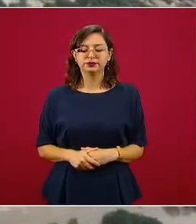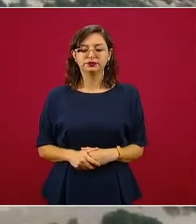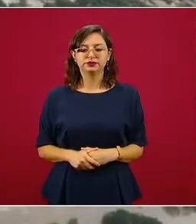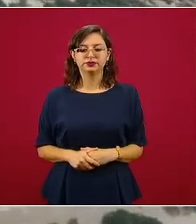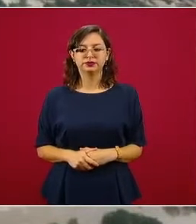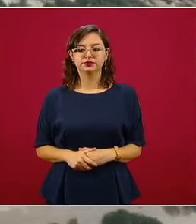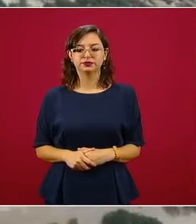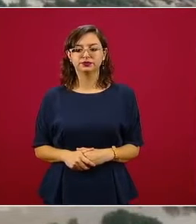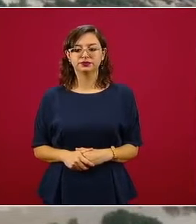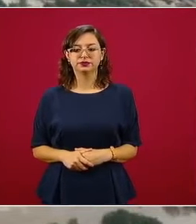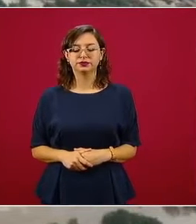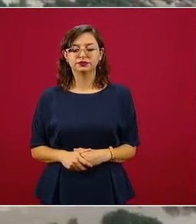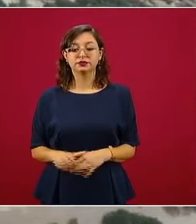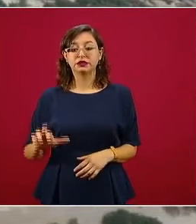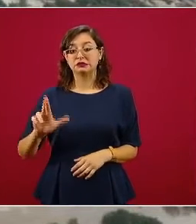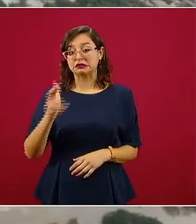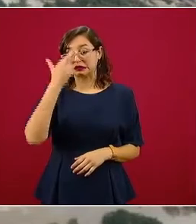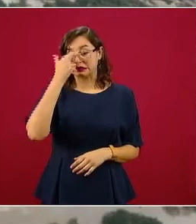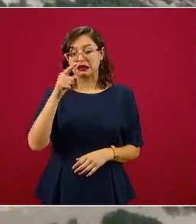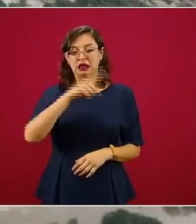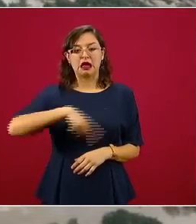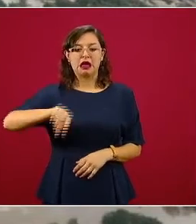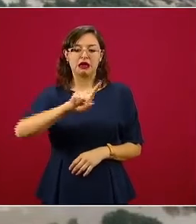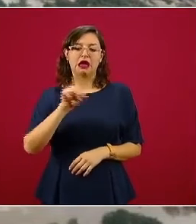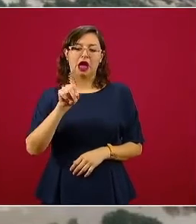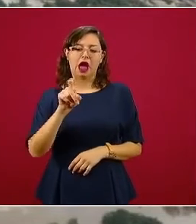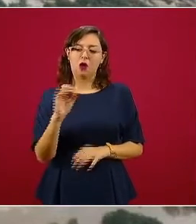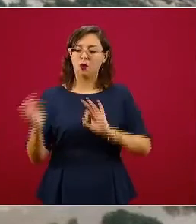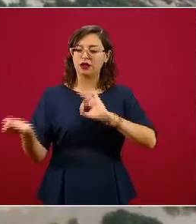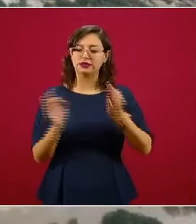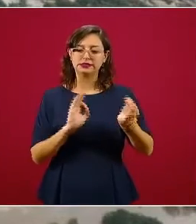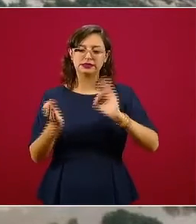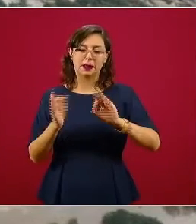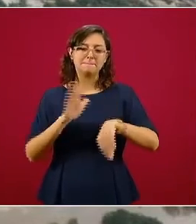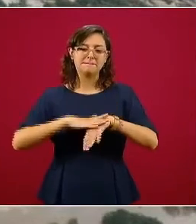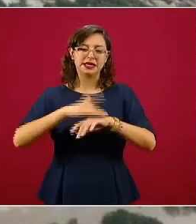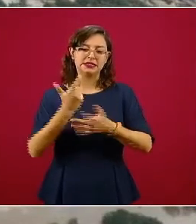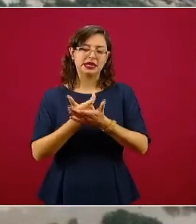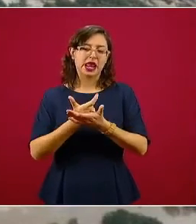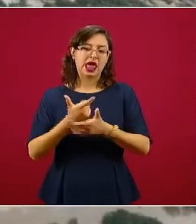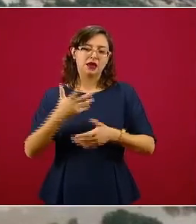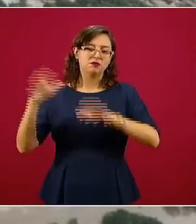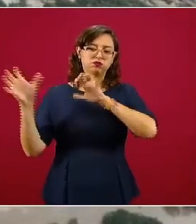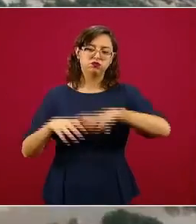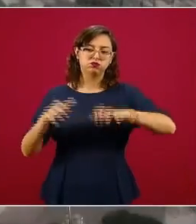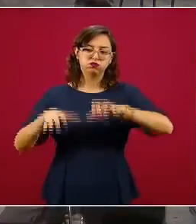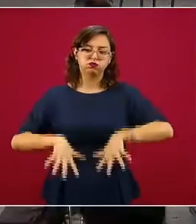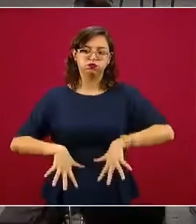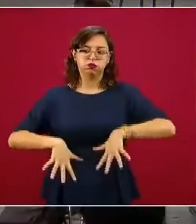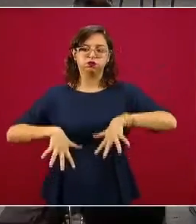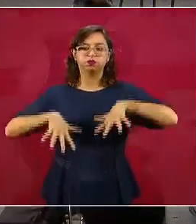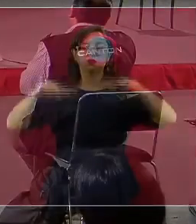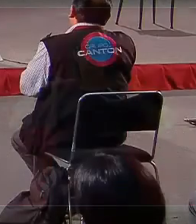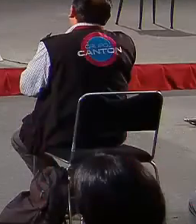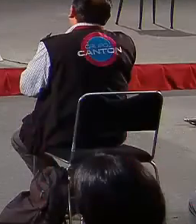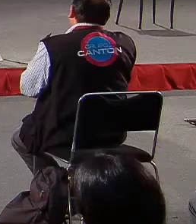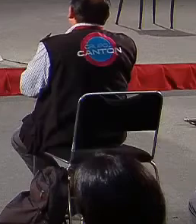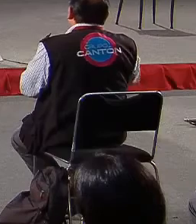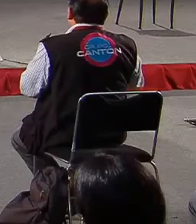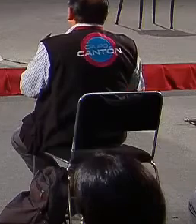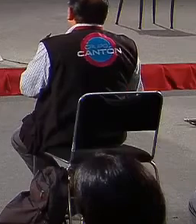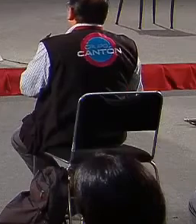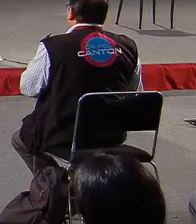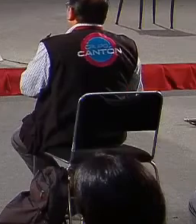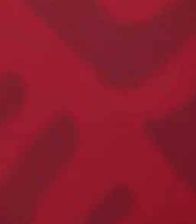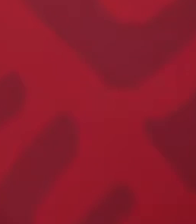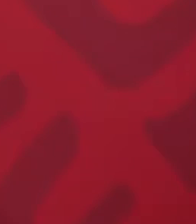Recordemos que son los litorales los que tienen un mayor riesgo, pero que lo más importante es la prevención. Por eso